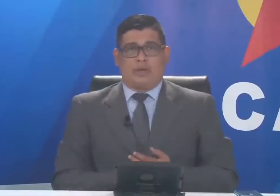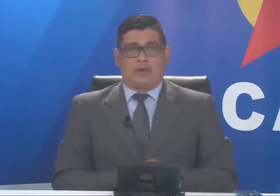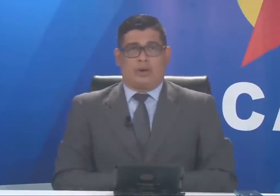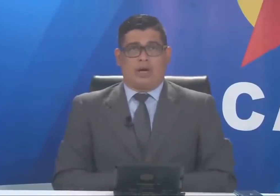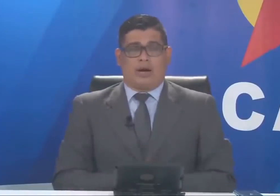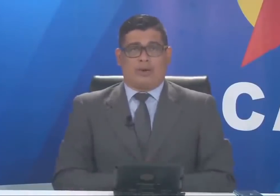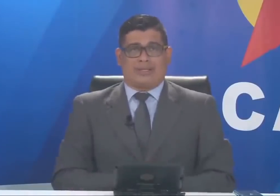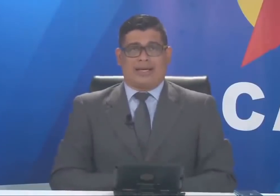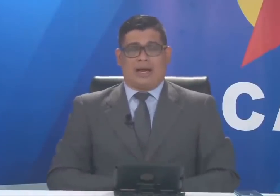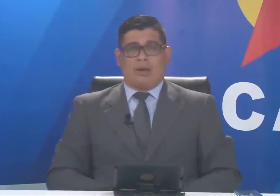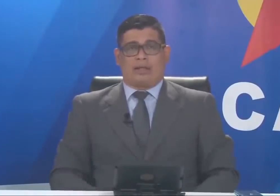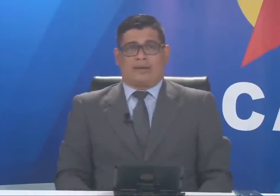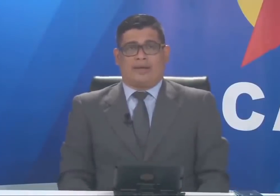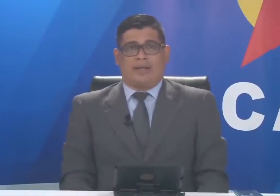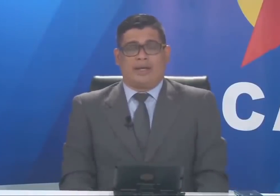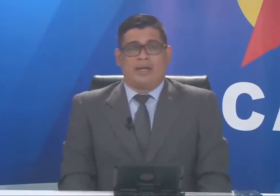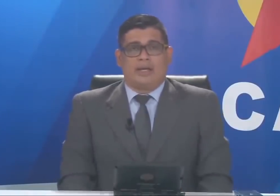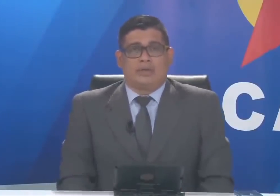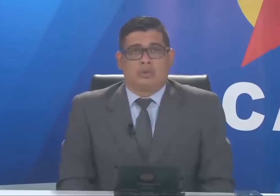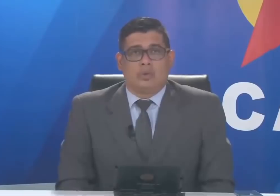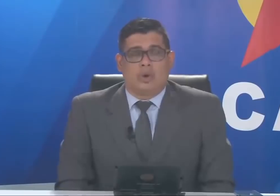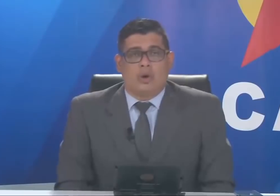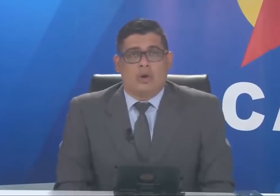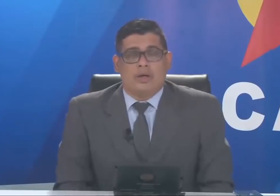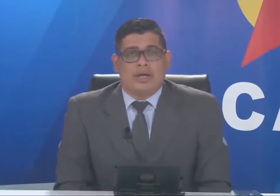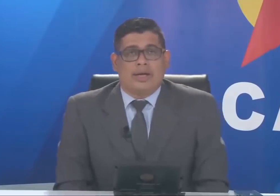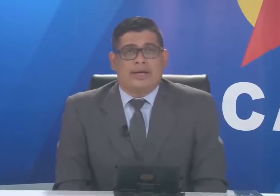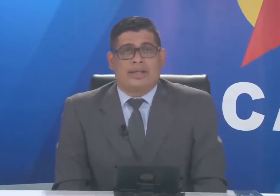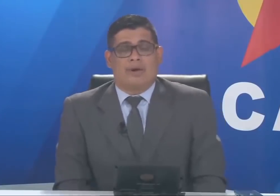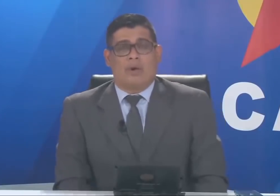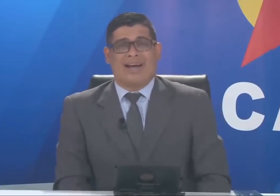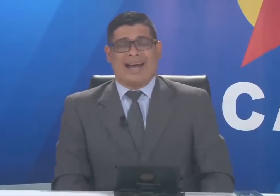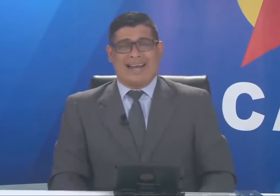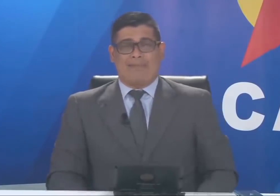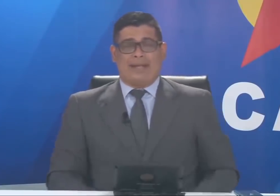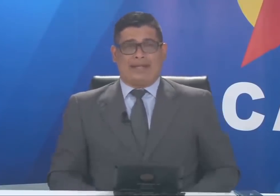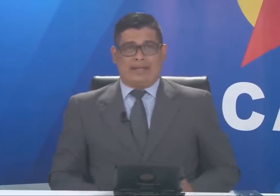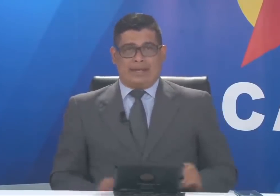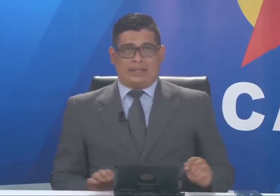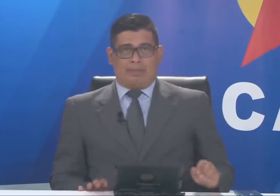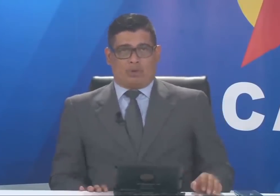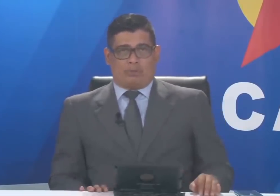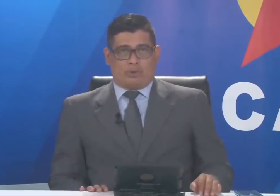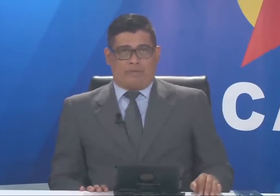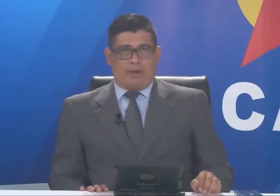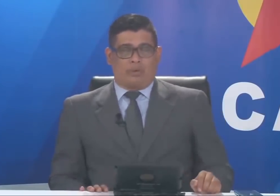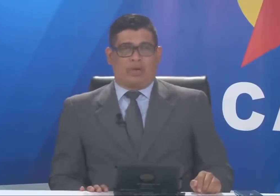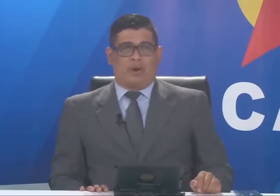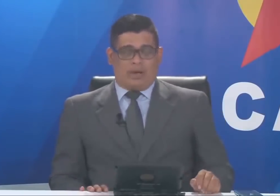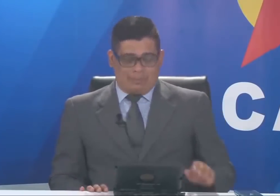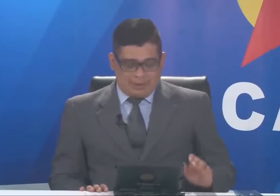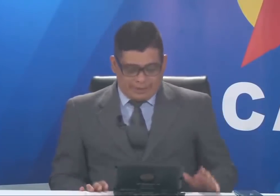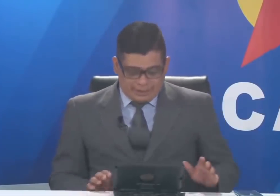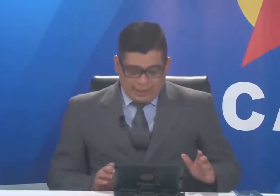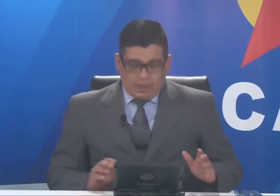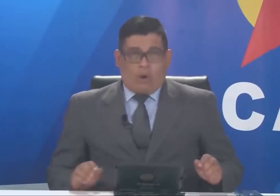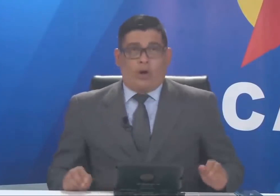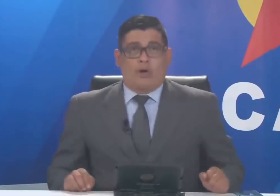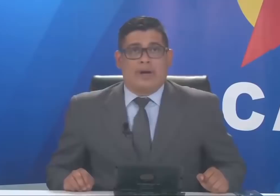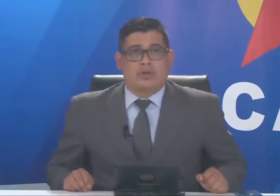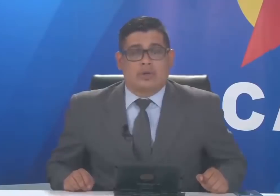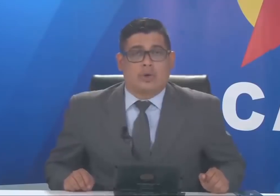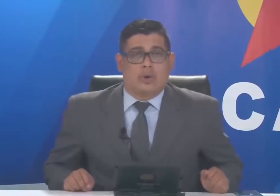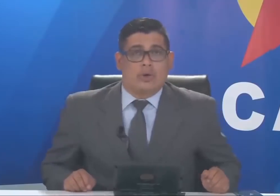través de twitter con salgado a través de youtube con tv o canal 23 y por supuesto en facebook tv o canal 23